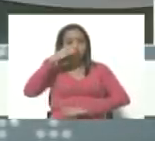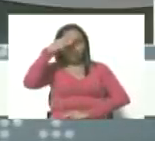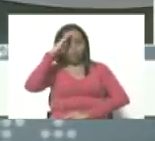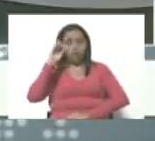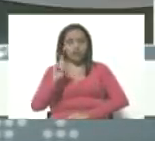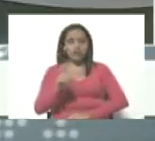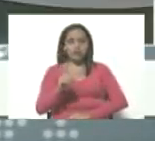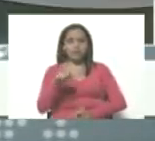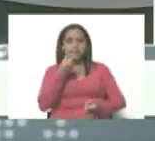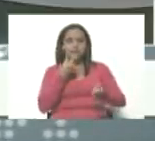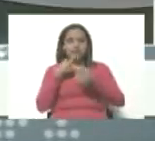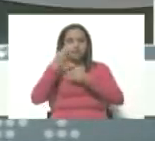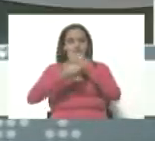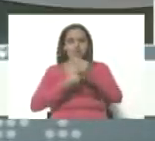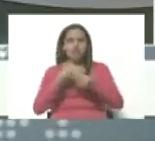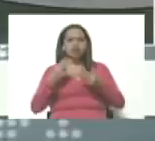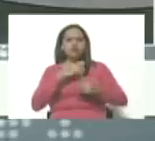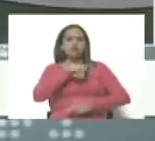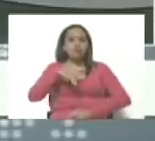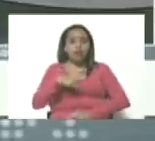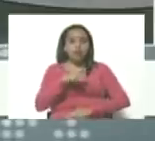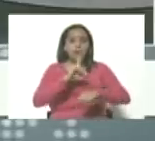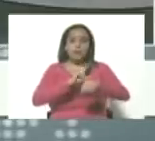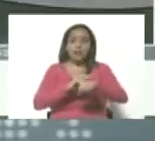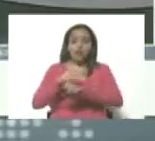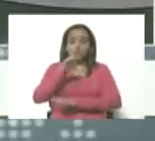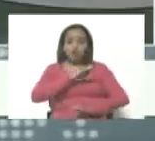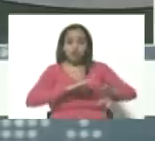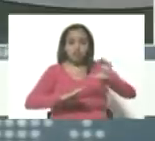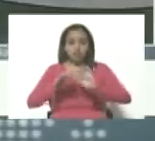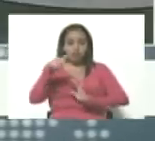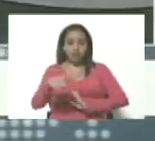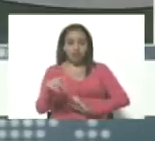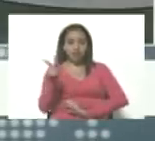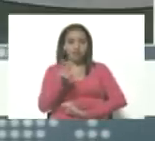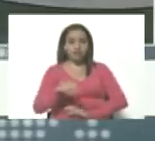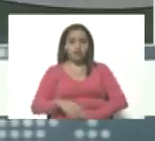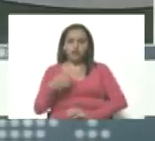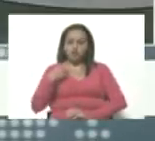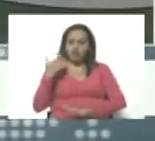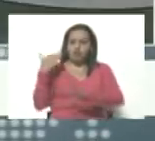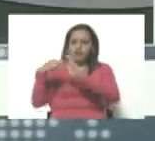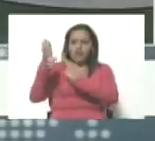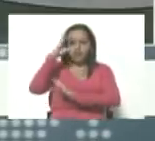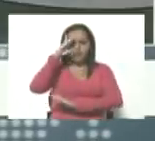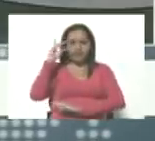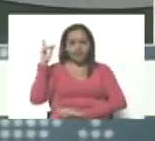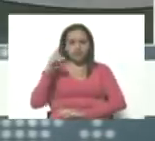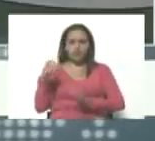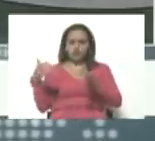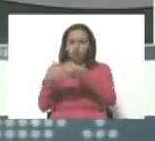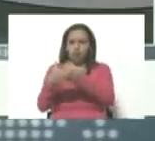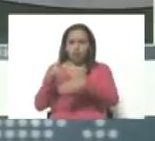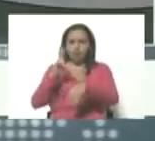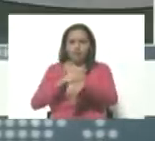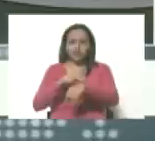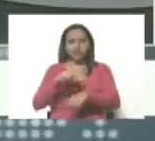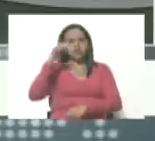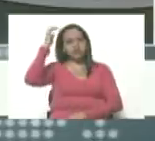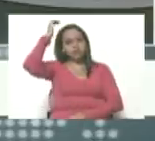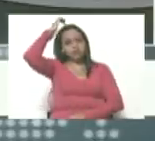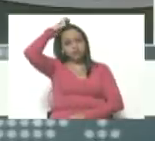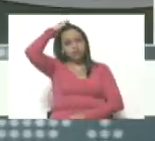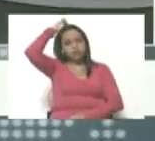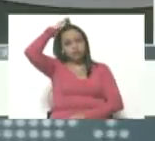están creando nuestros médicos científicos del CITEMBI. Hay un médico, un grupo de médicos que tiene